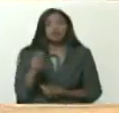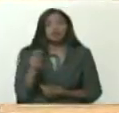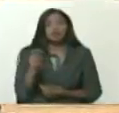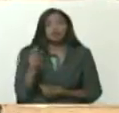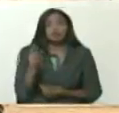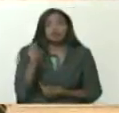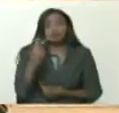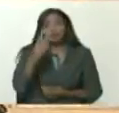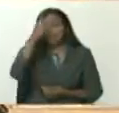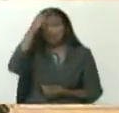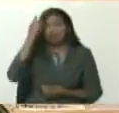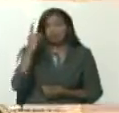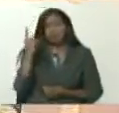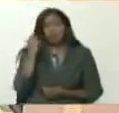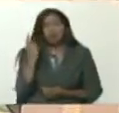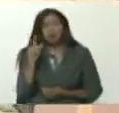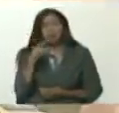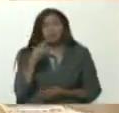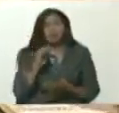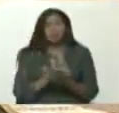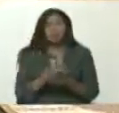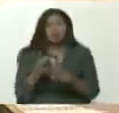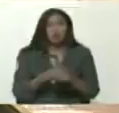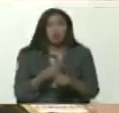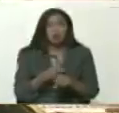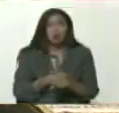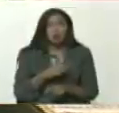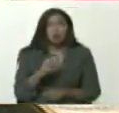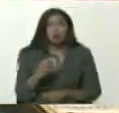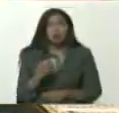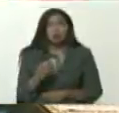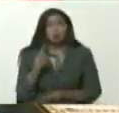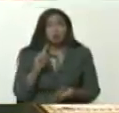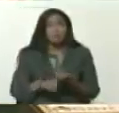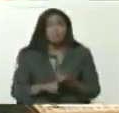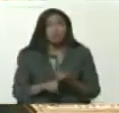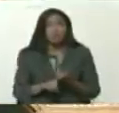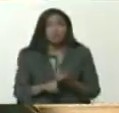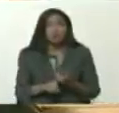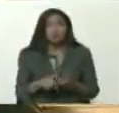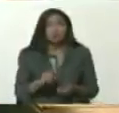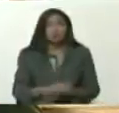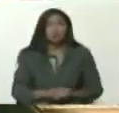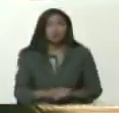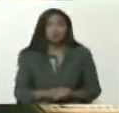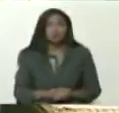de la Concepción, compañero gobernador. Aquí está Silvia con nosotros. ¿Tú conociste a Silvia, María?